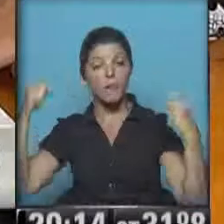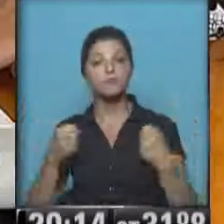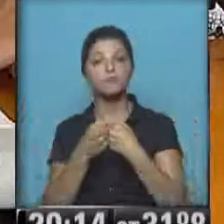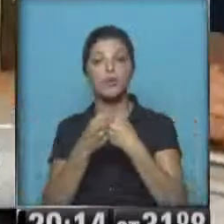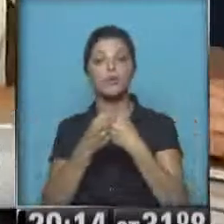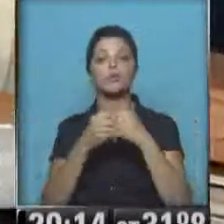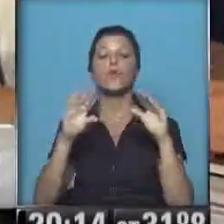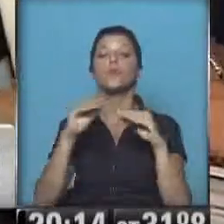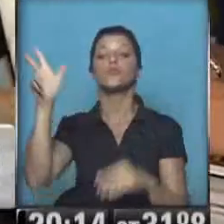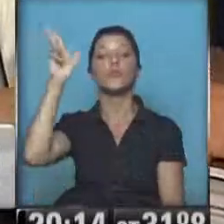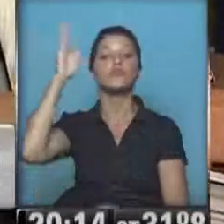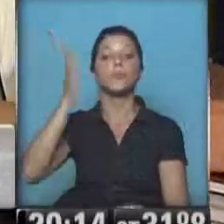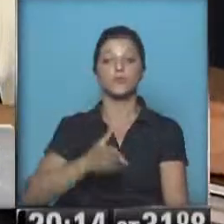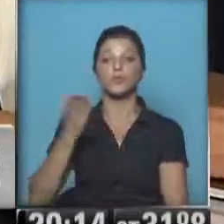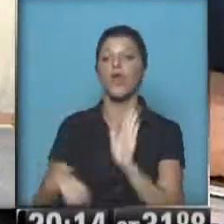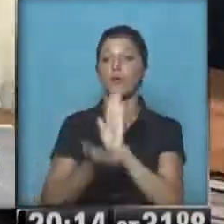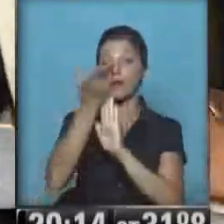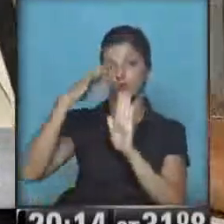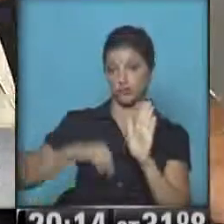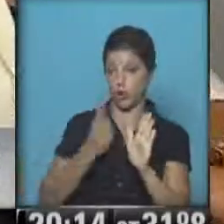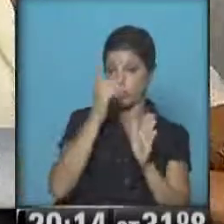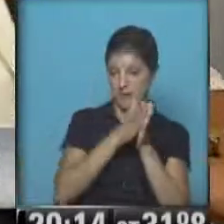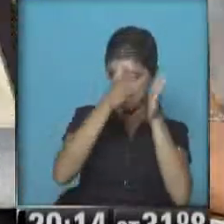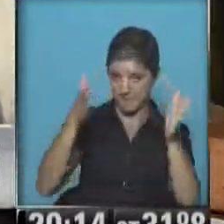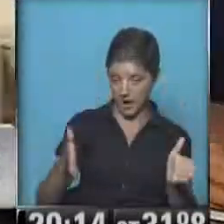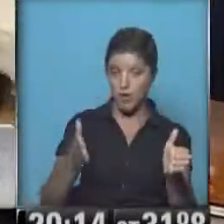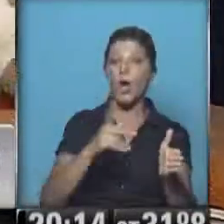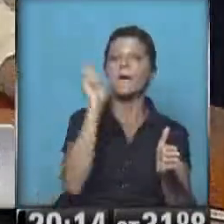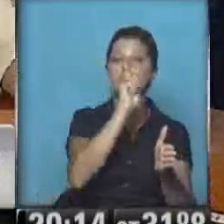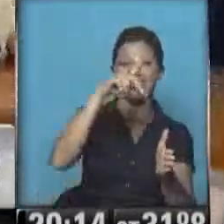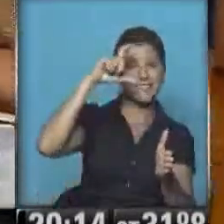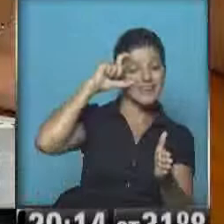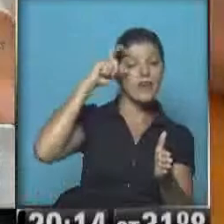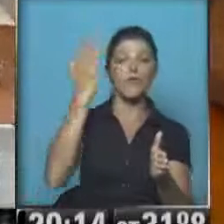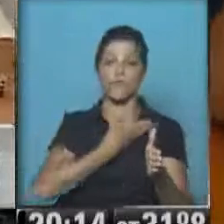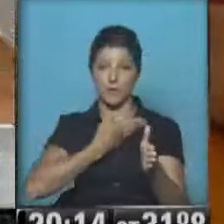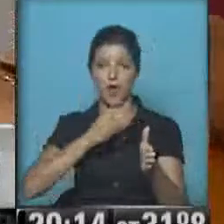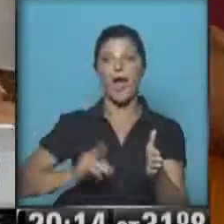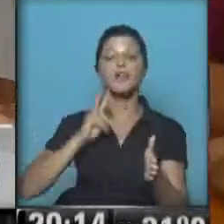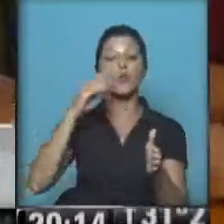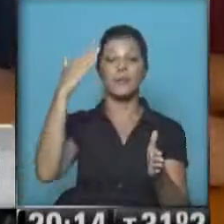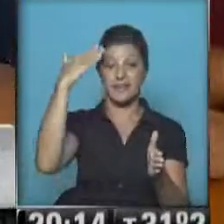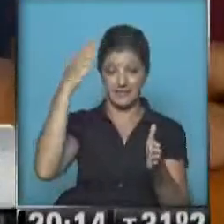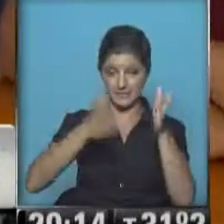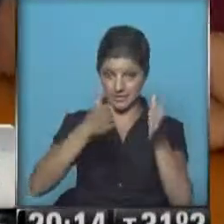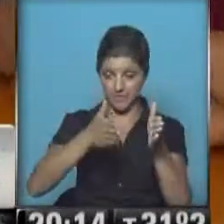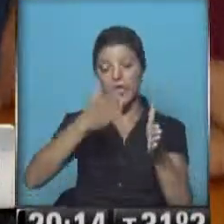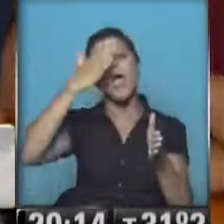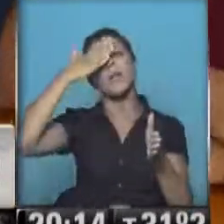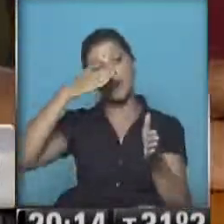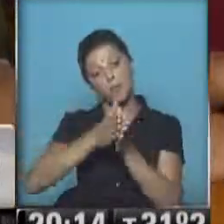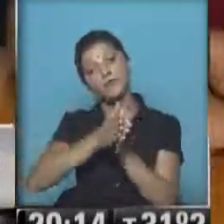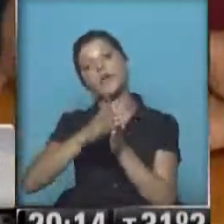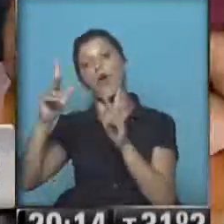un 8% de aumento salarial para un primer tramo que incluye los meses de enero y febrero del año 2015. Posteriormente, en un